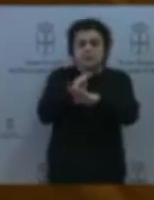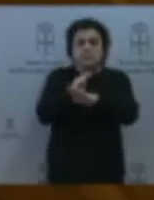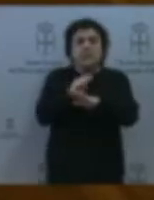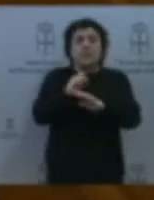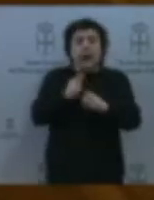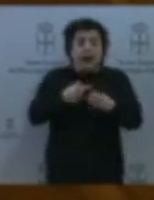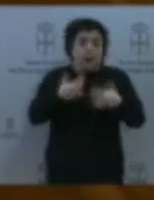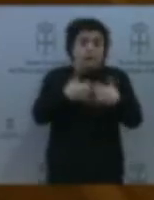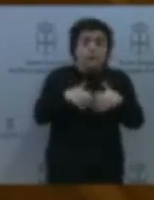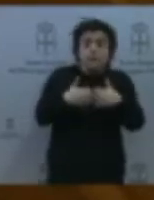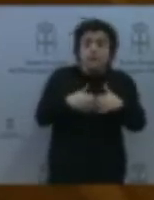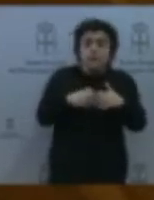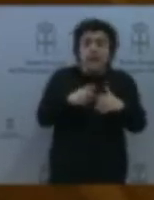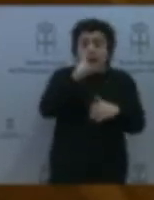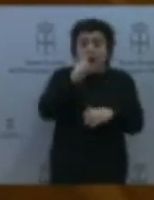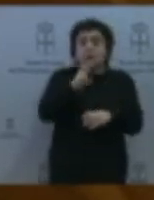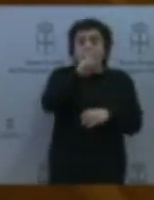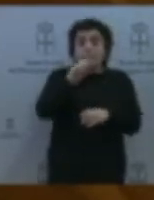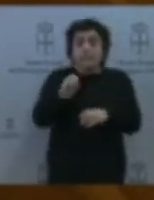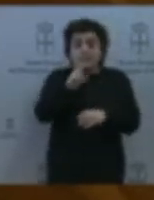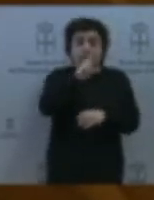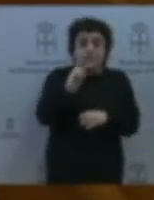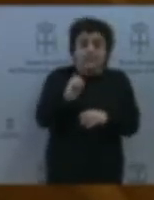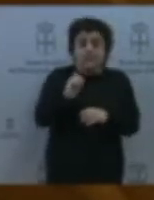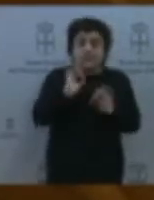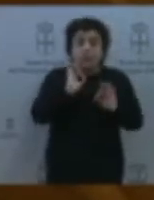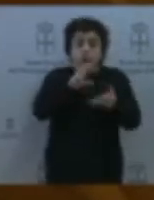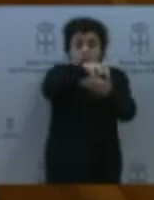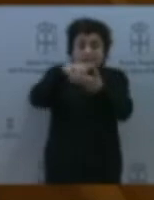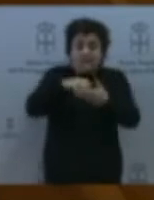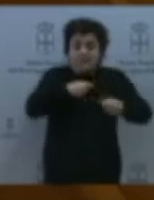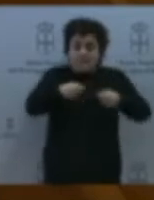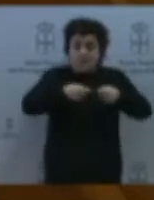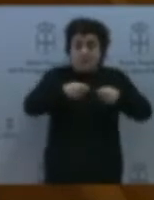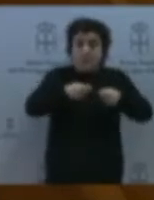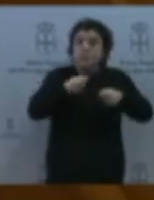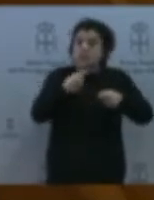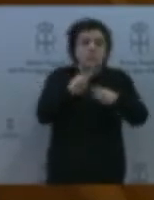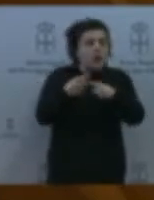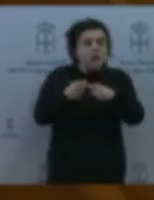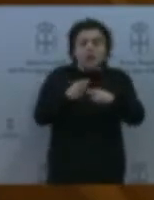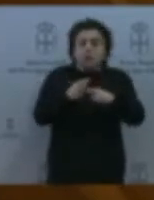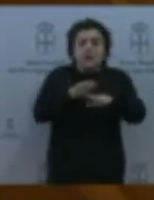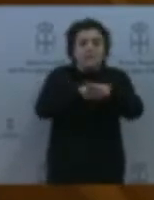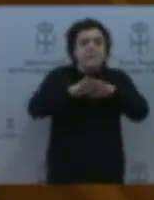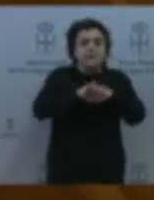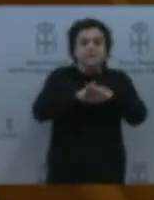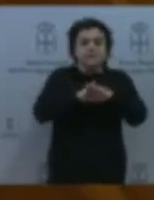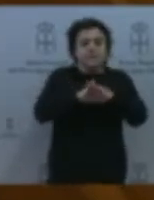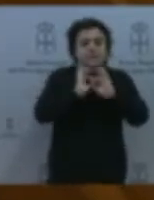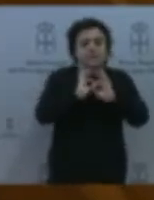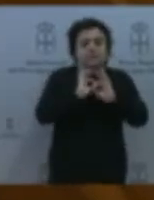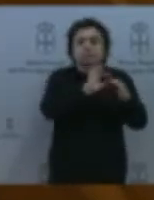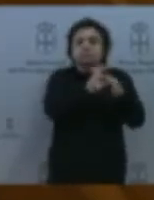este proceso, porque es otro de los elementos que caracterizan al Gobierno del Principado de Asturias, el poner a trabajar a todos, ¿no?, en la